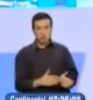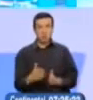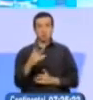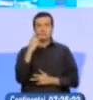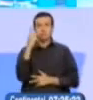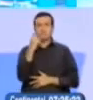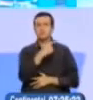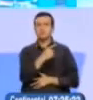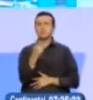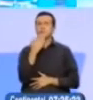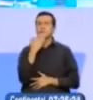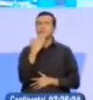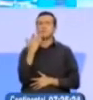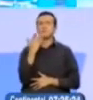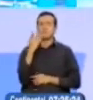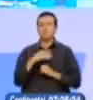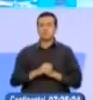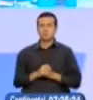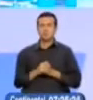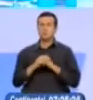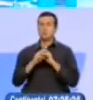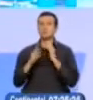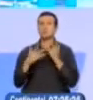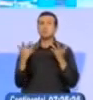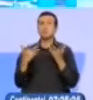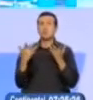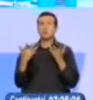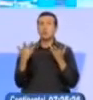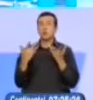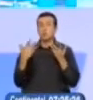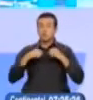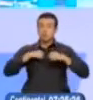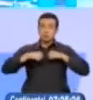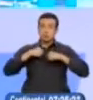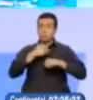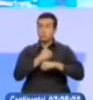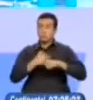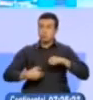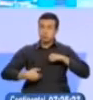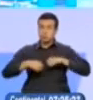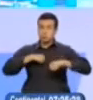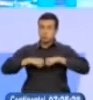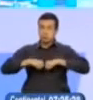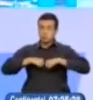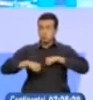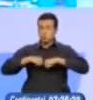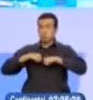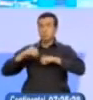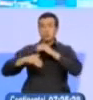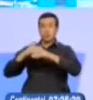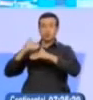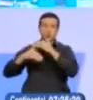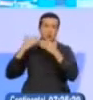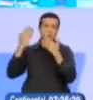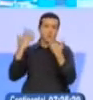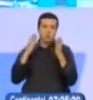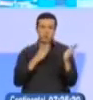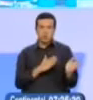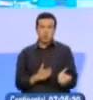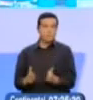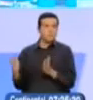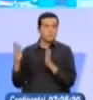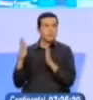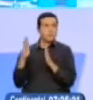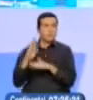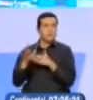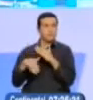que ver mucho con la dinámica de la gestión de gobierno y con la dinámica del proceso político que hemos vivido a lo